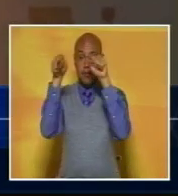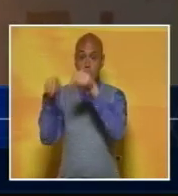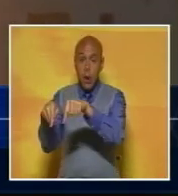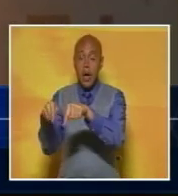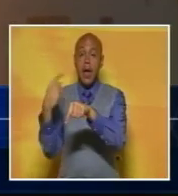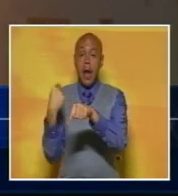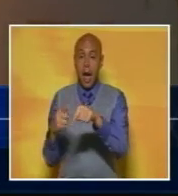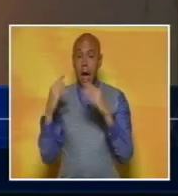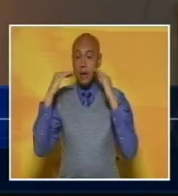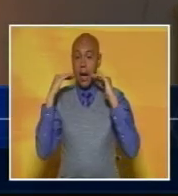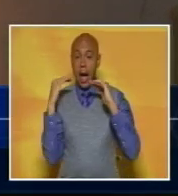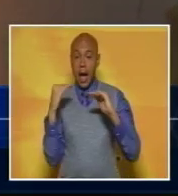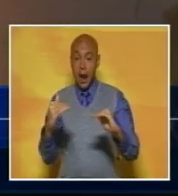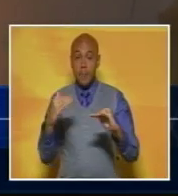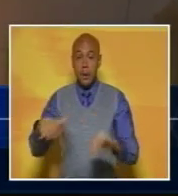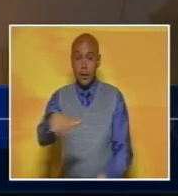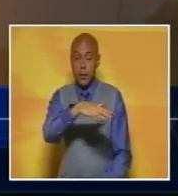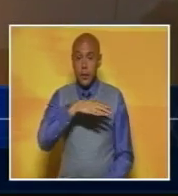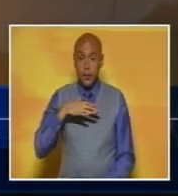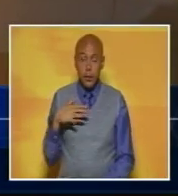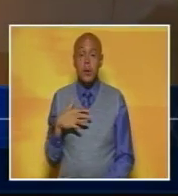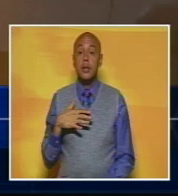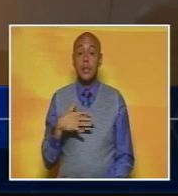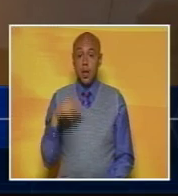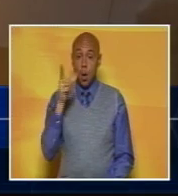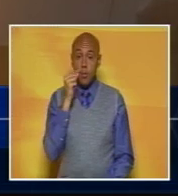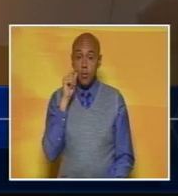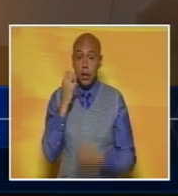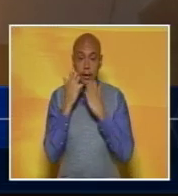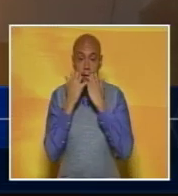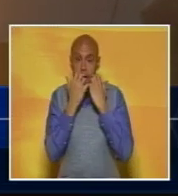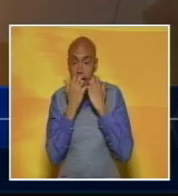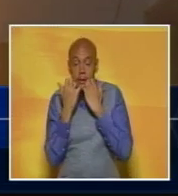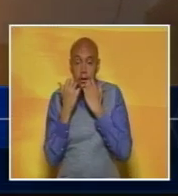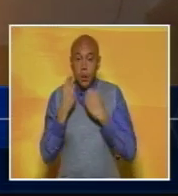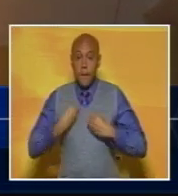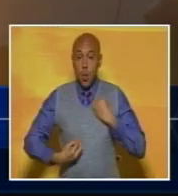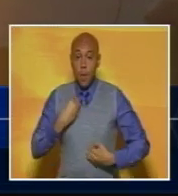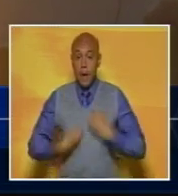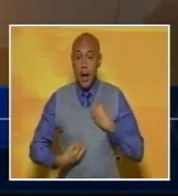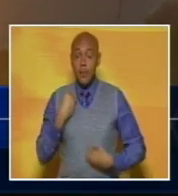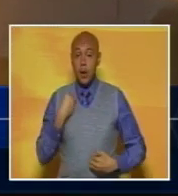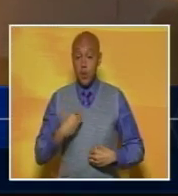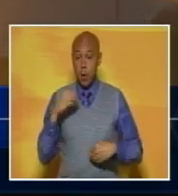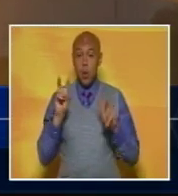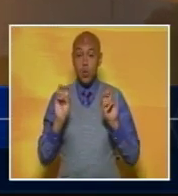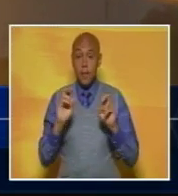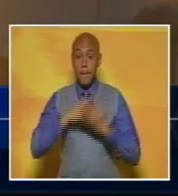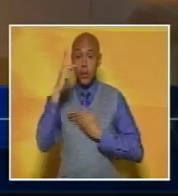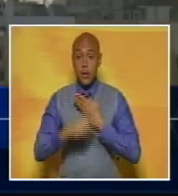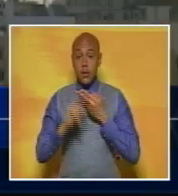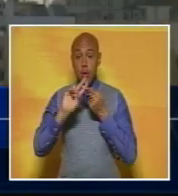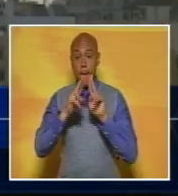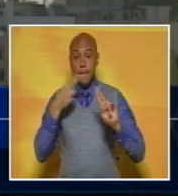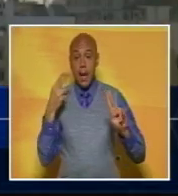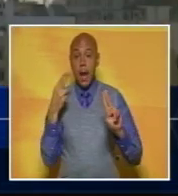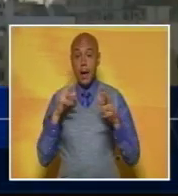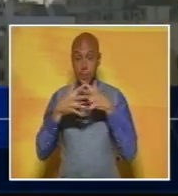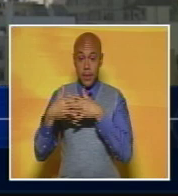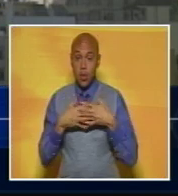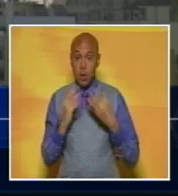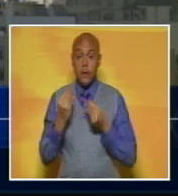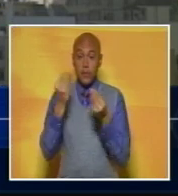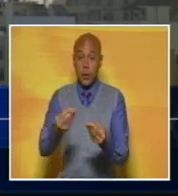días de calma en la frontera, tras un repunte de la tensión que siguió a la presentación de la propuesta de paz de Estados Unidos. El